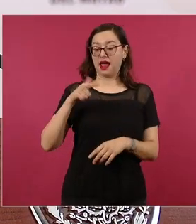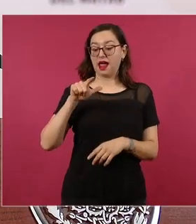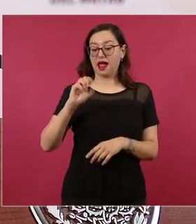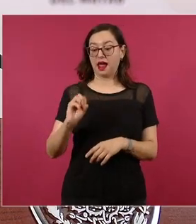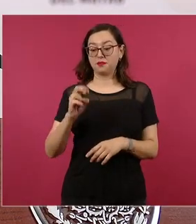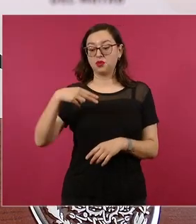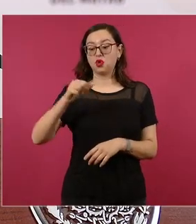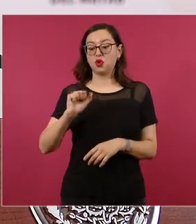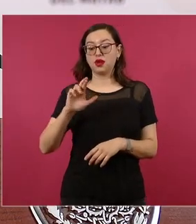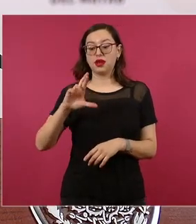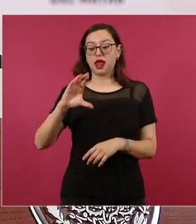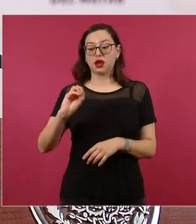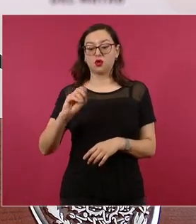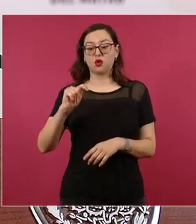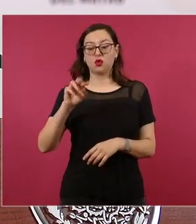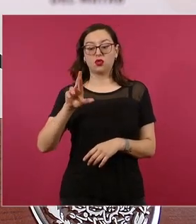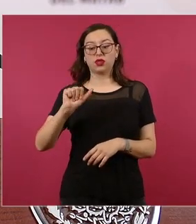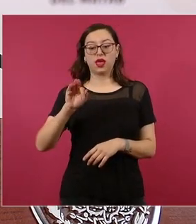narcotraficante,